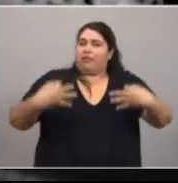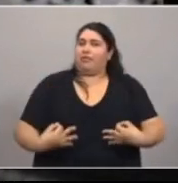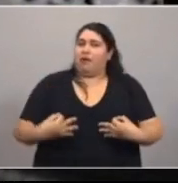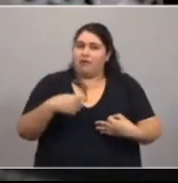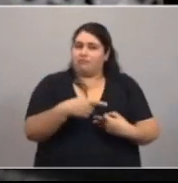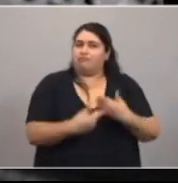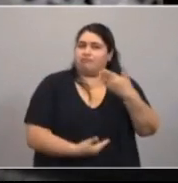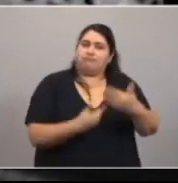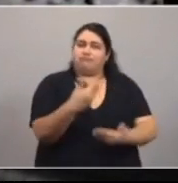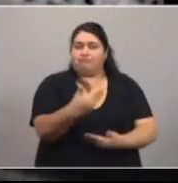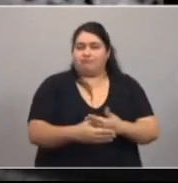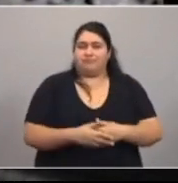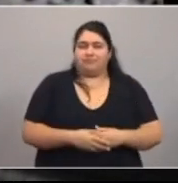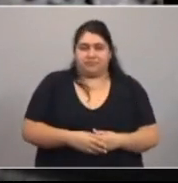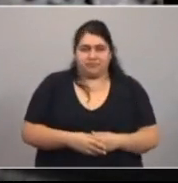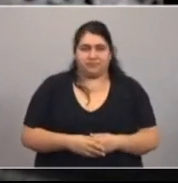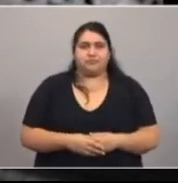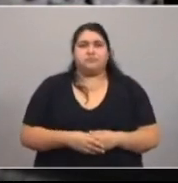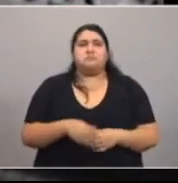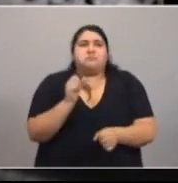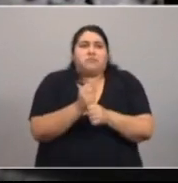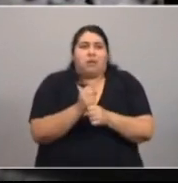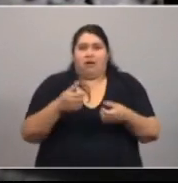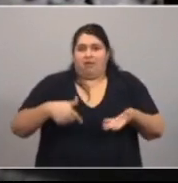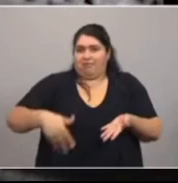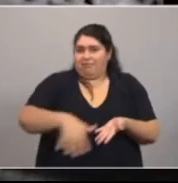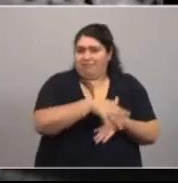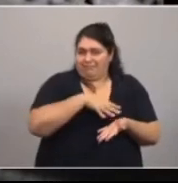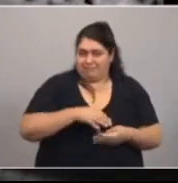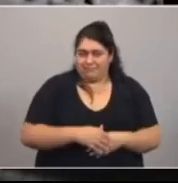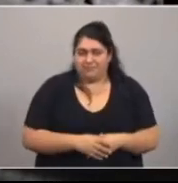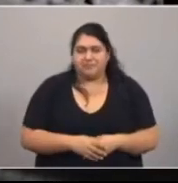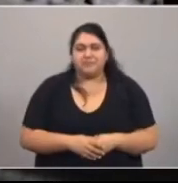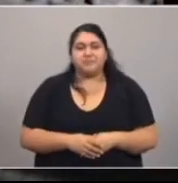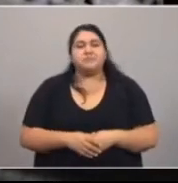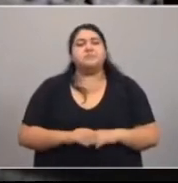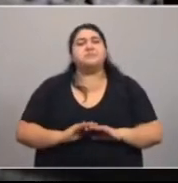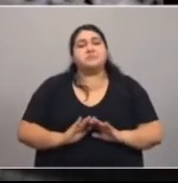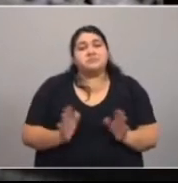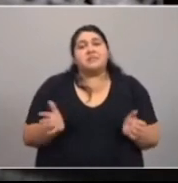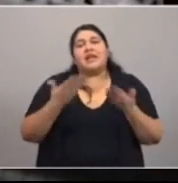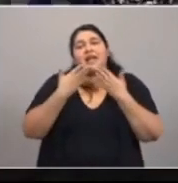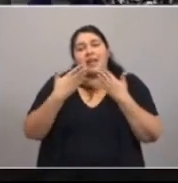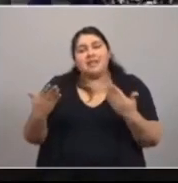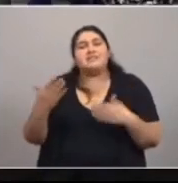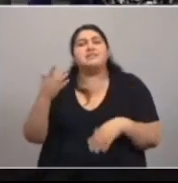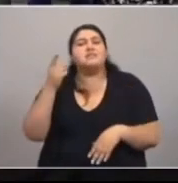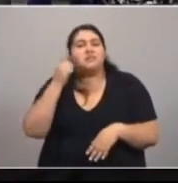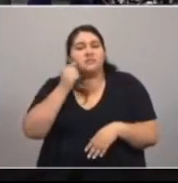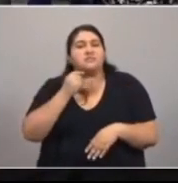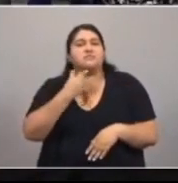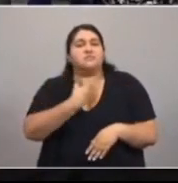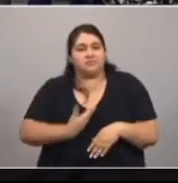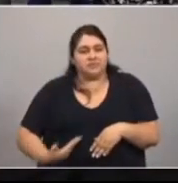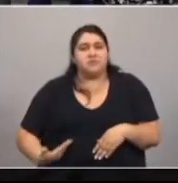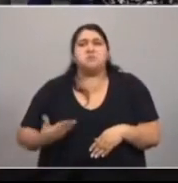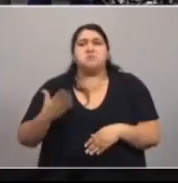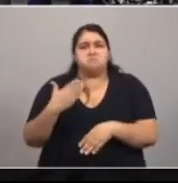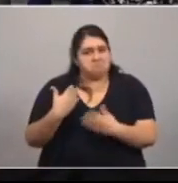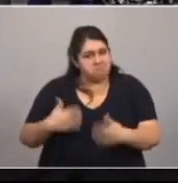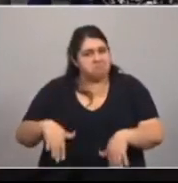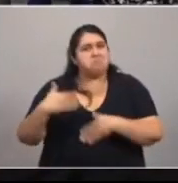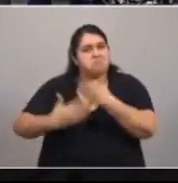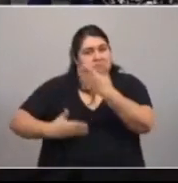aquí en cada una de las empresas. Así que, Axel, agradecerte el gran trabajo que estás llevando adelante. Como les decía,